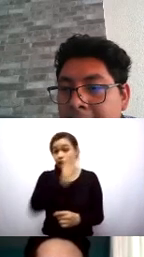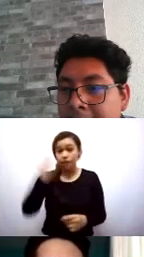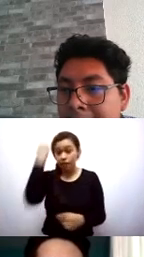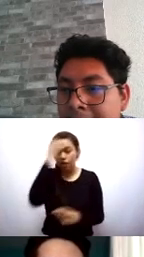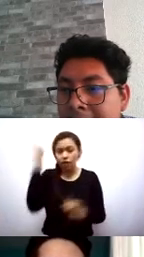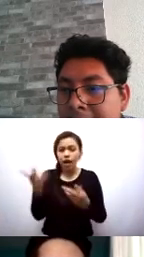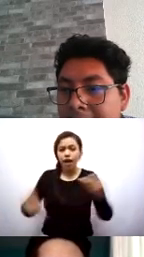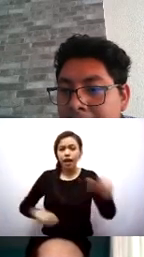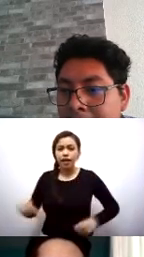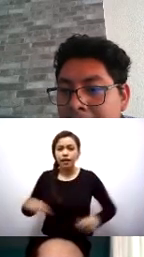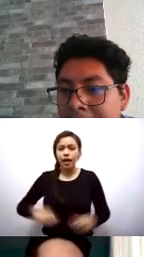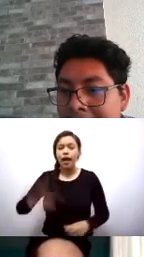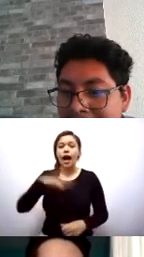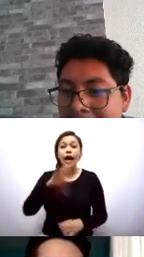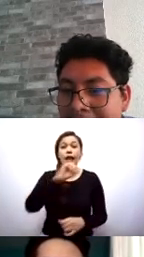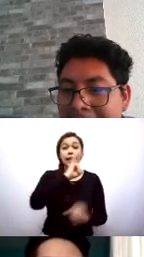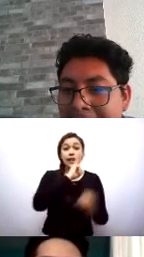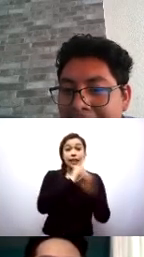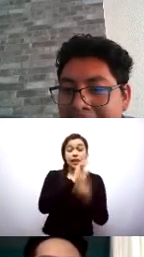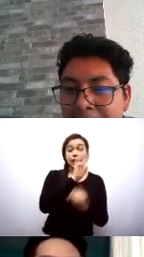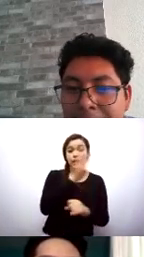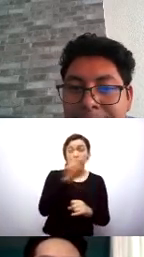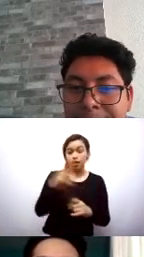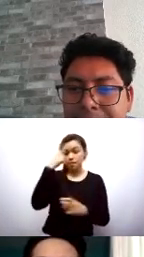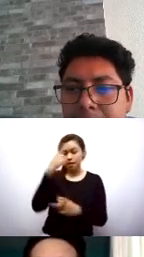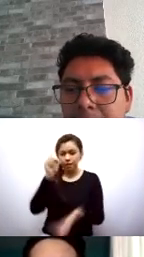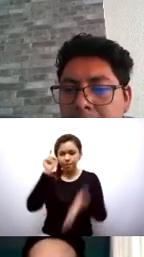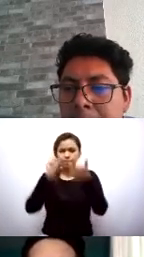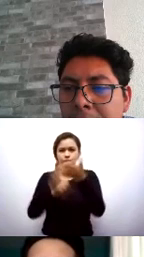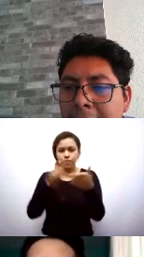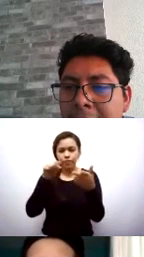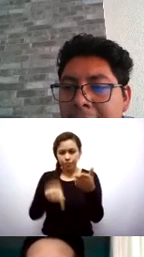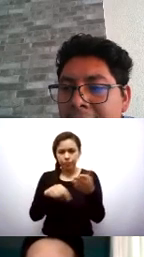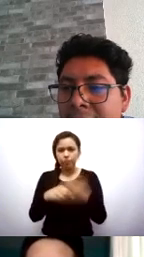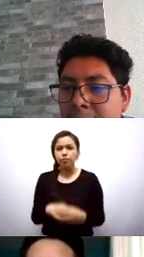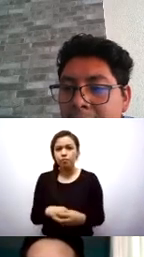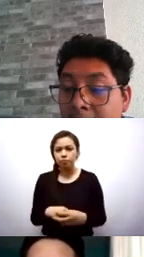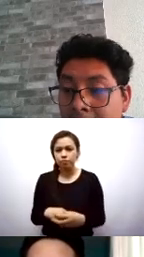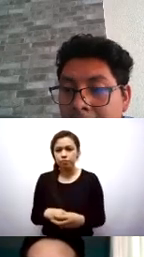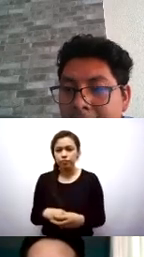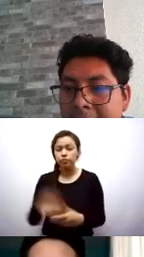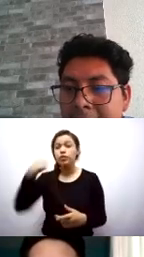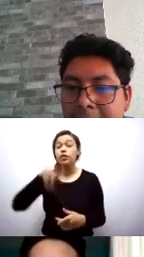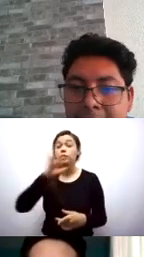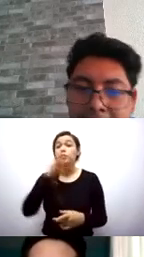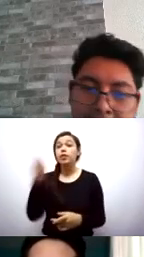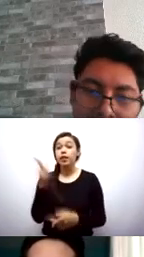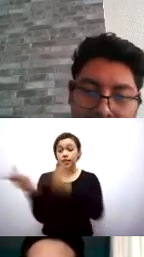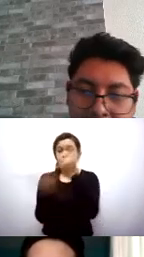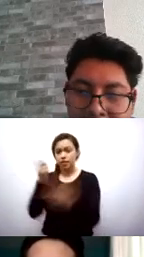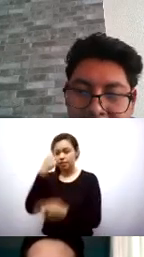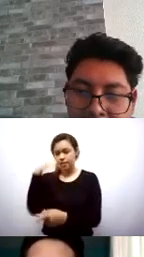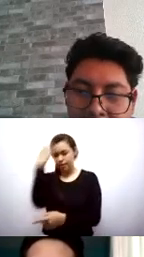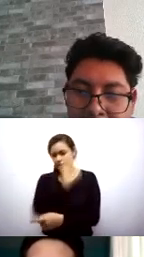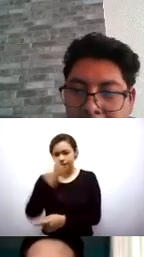una liga que viene con el acceso a esta sesión, donde pueden llenar un formulario para evaluar esta actividad.